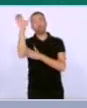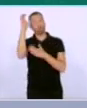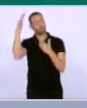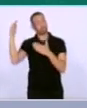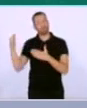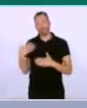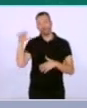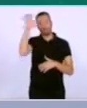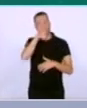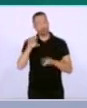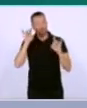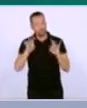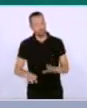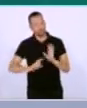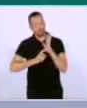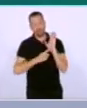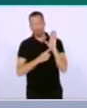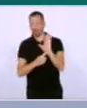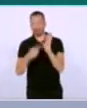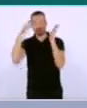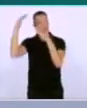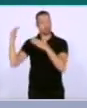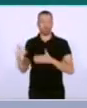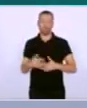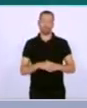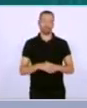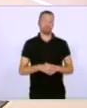Europea que tenga una ley de esas características que